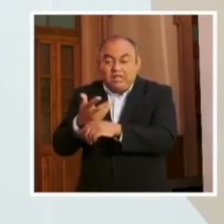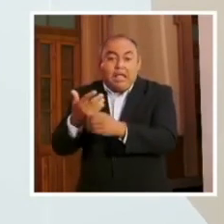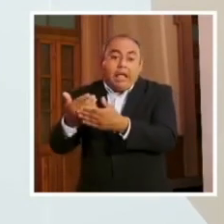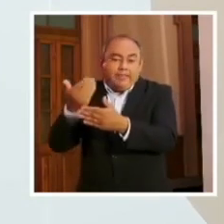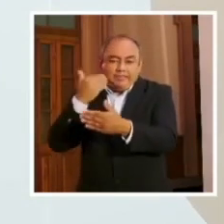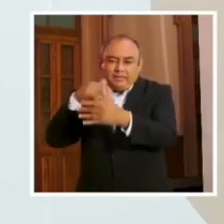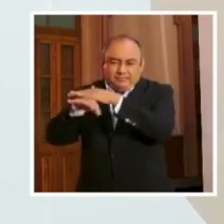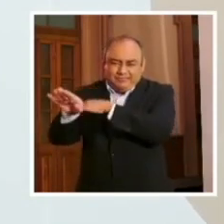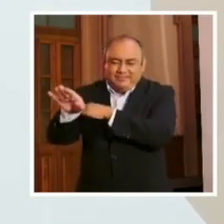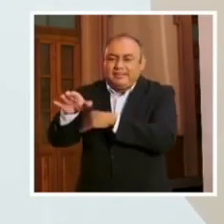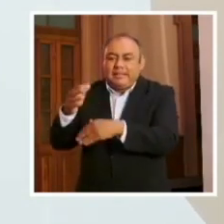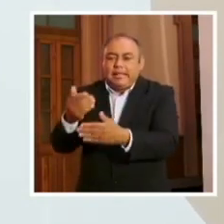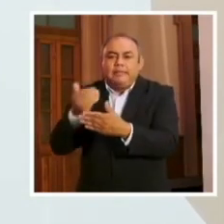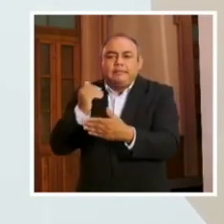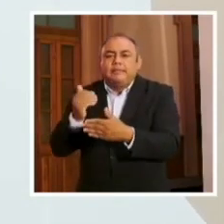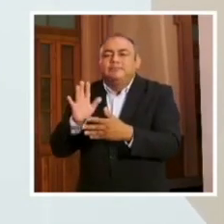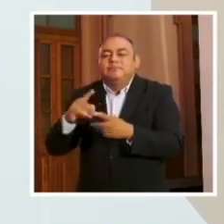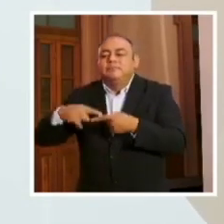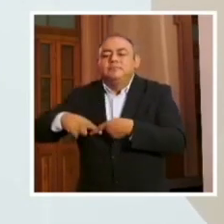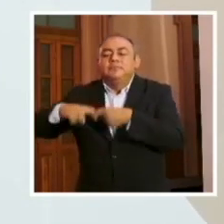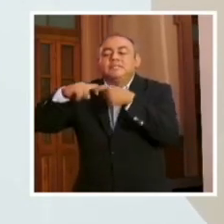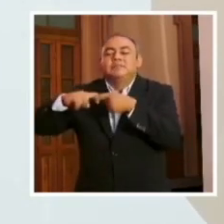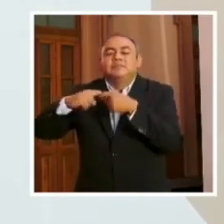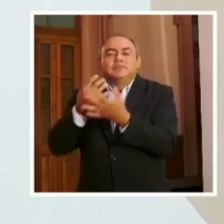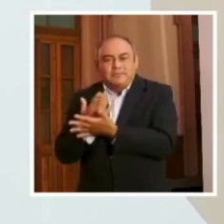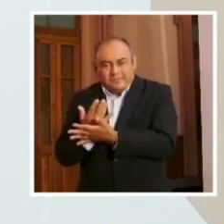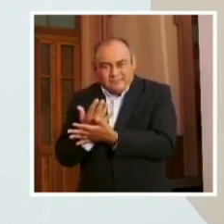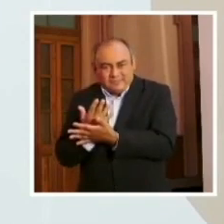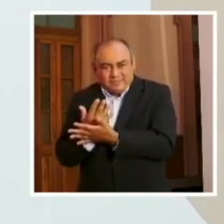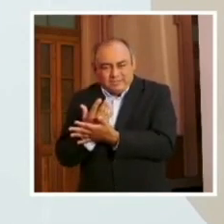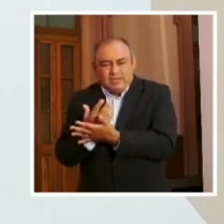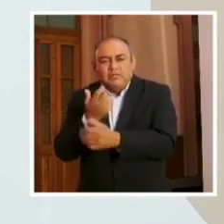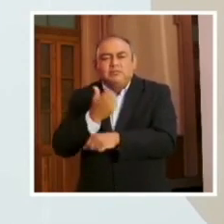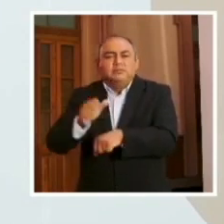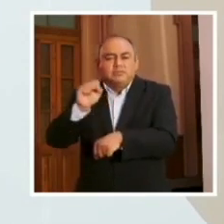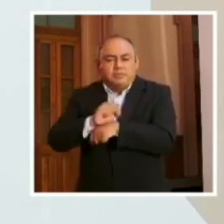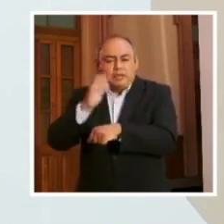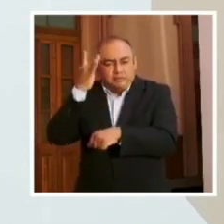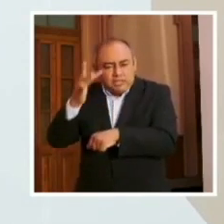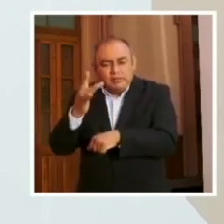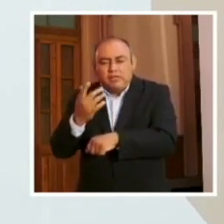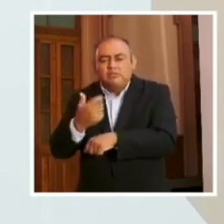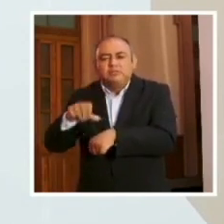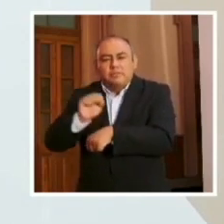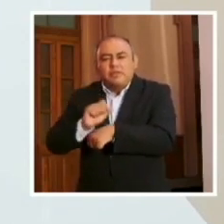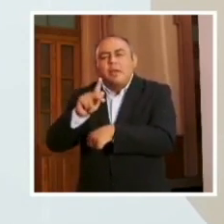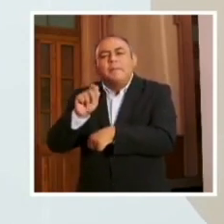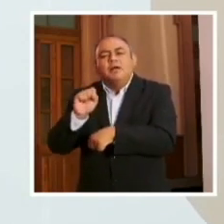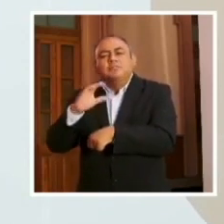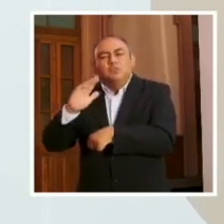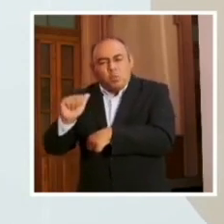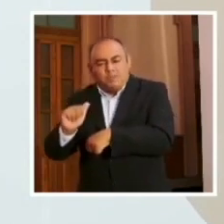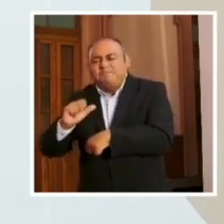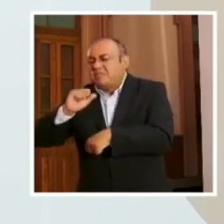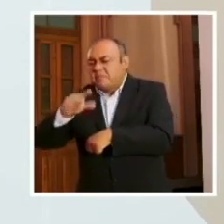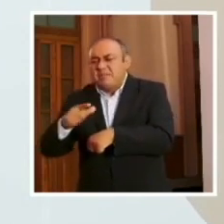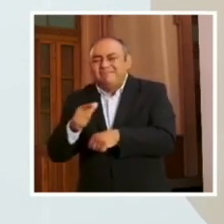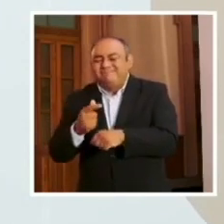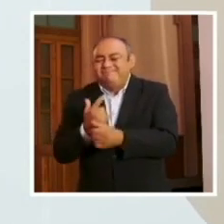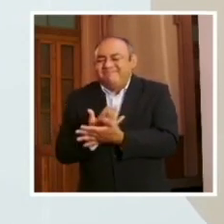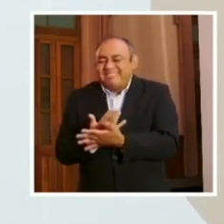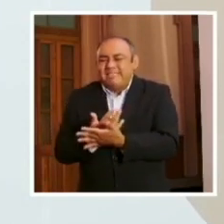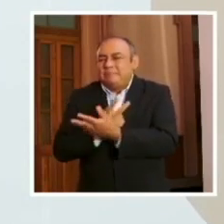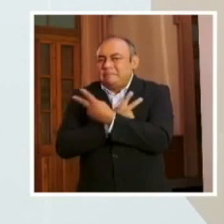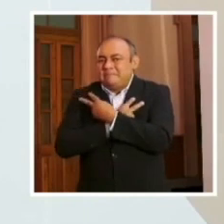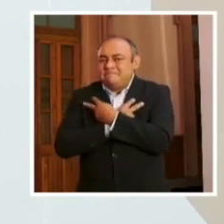donde durante la semana santa y la semana de pascua estamos reiniciando y redefiniendo la estrategia con de acuerdo al